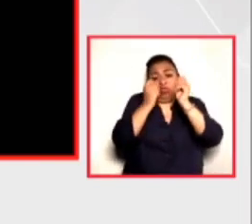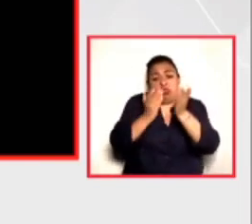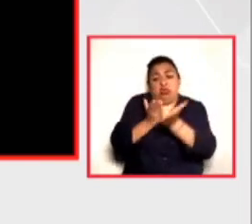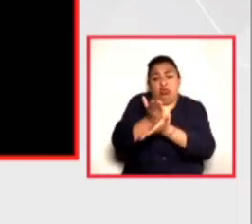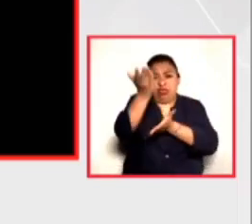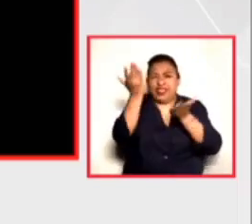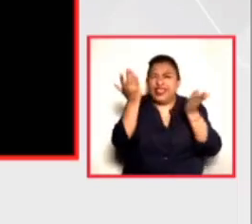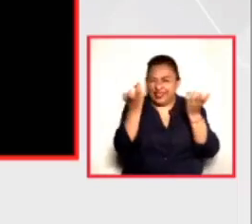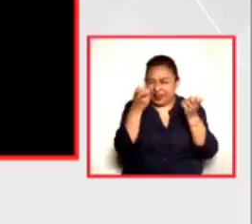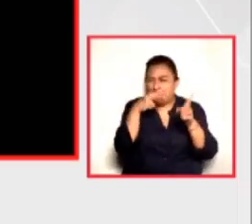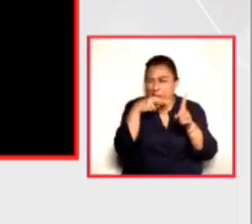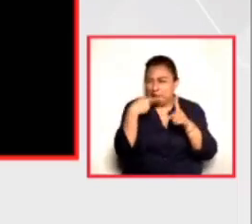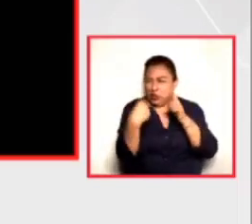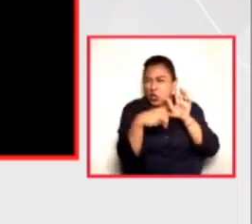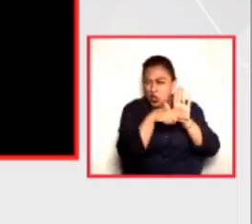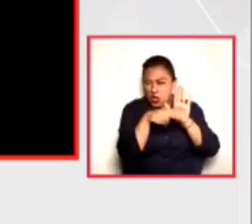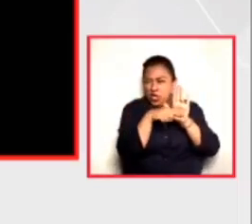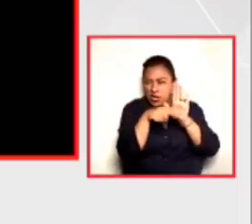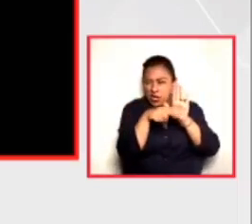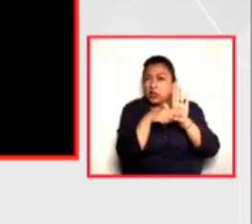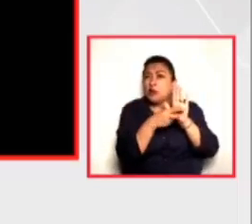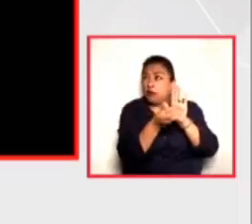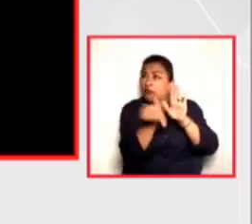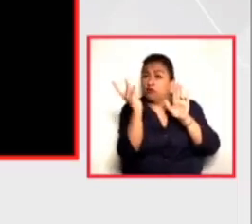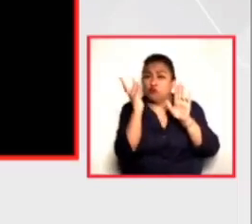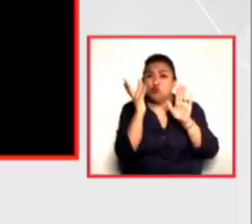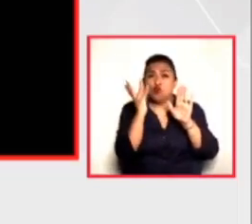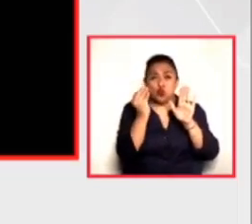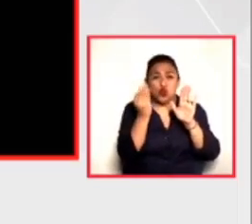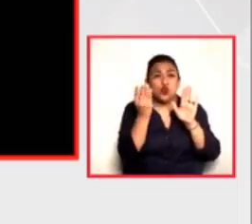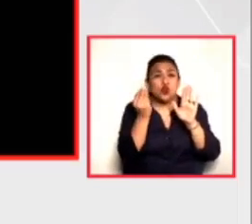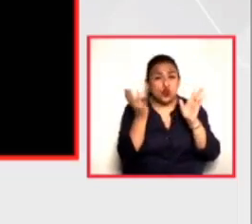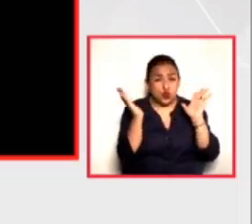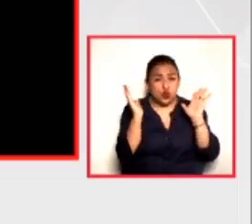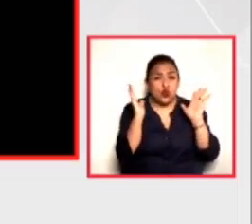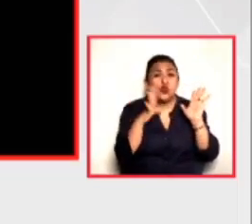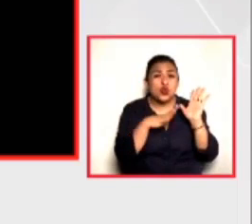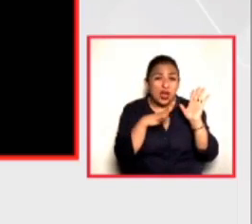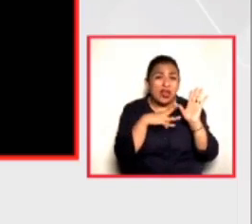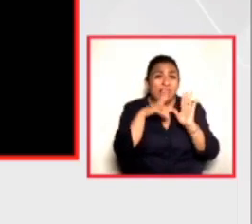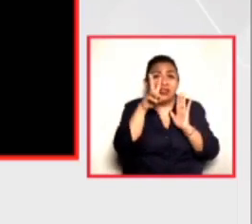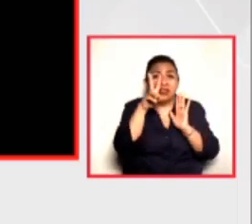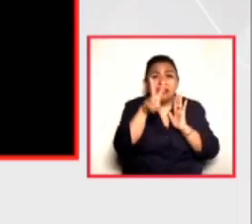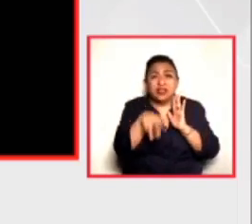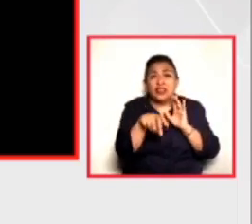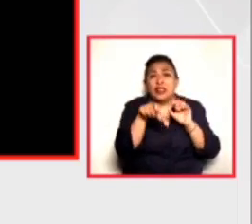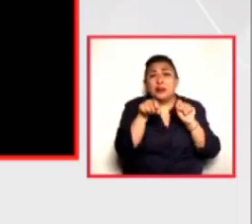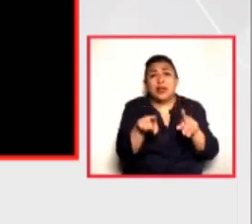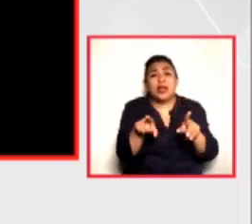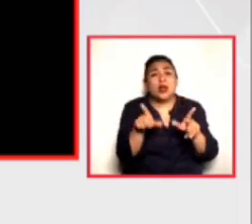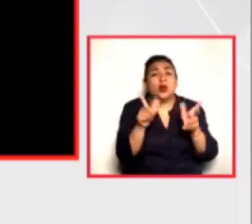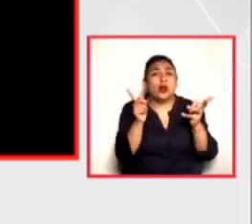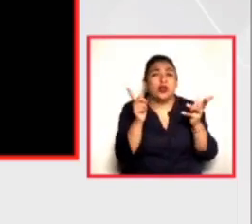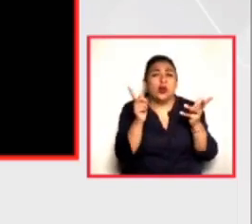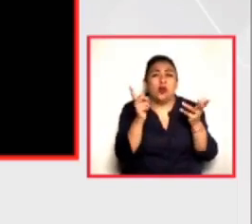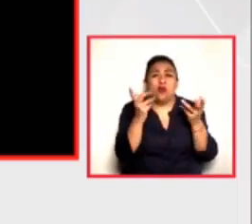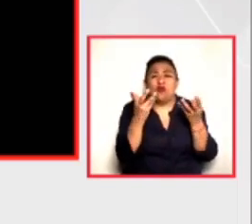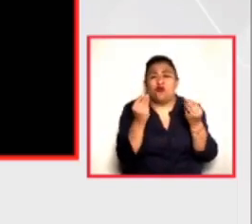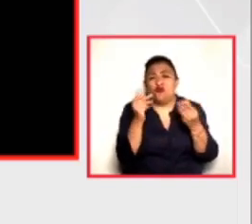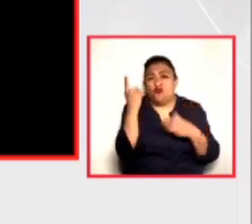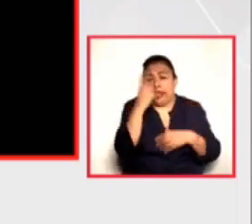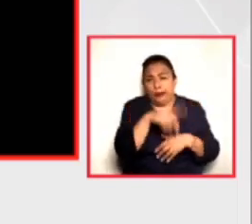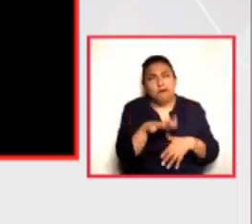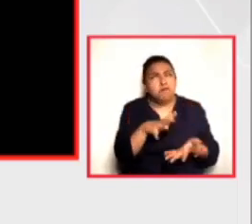visión que también se dio en un momento muy, muy, muy cruento. Máximo, no